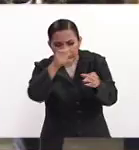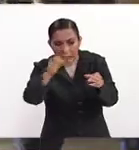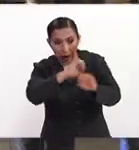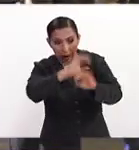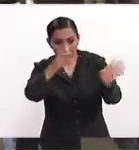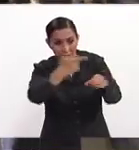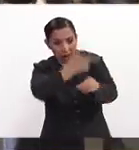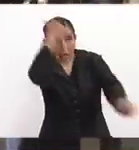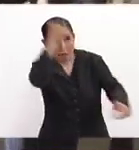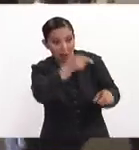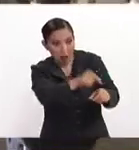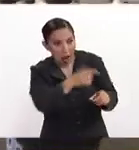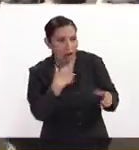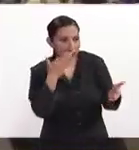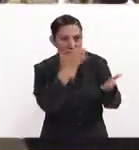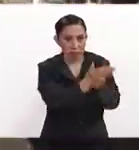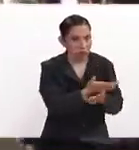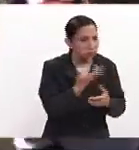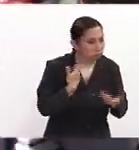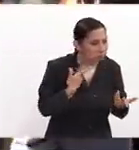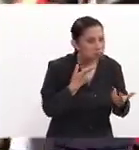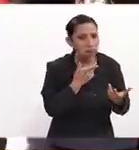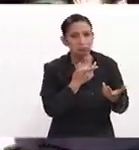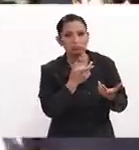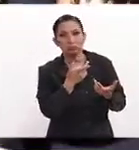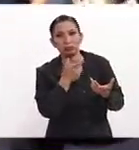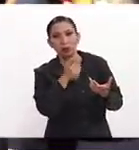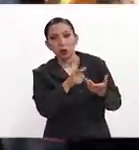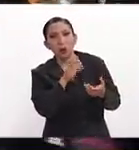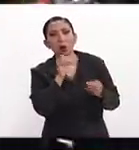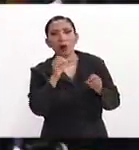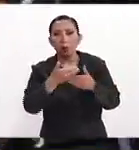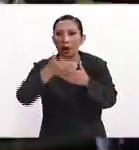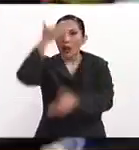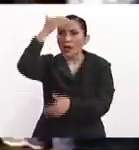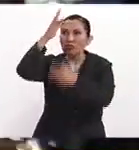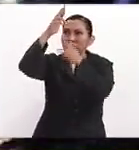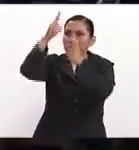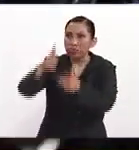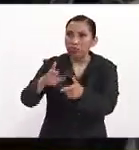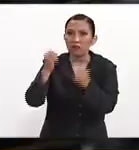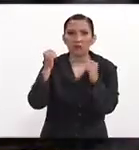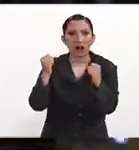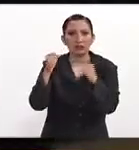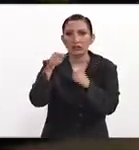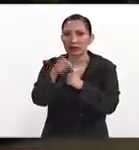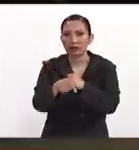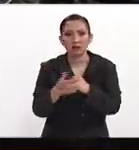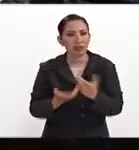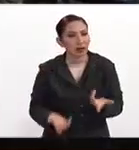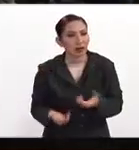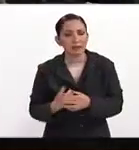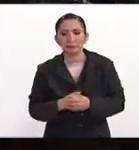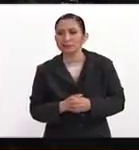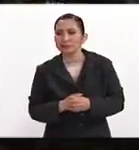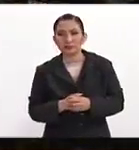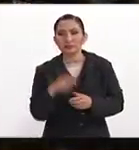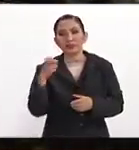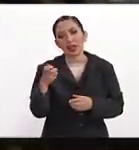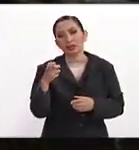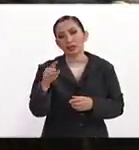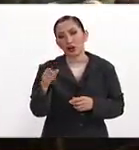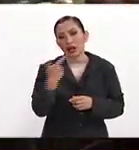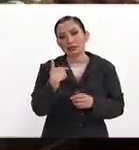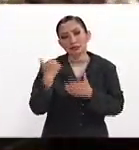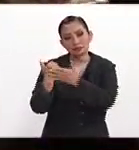claramente presentan evidencia de caídas de fachada o paredes con daños que se pueden observar desde fuera. Esto se está